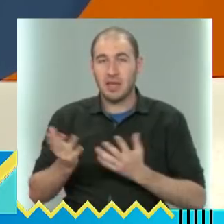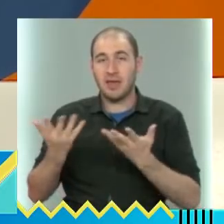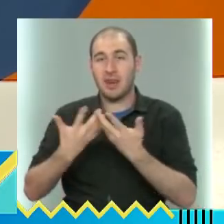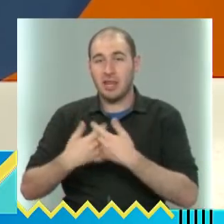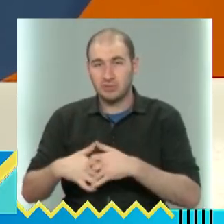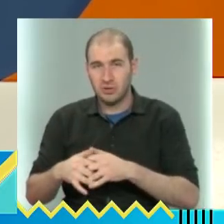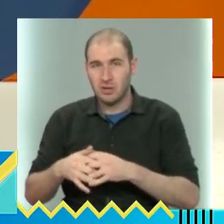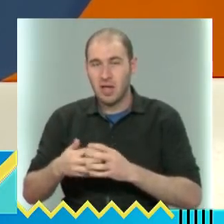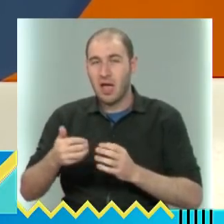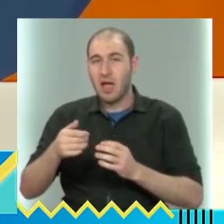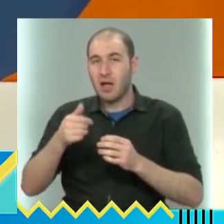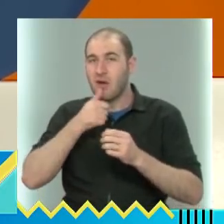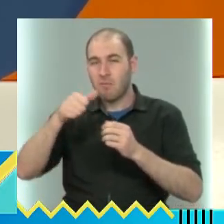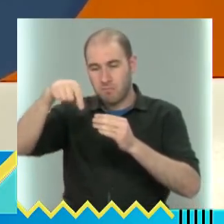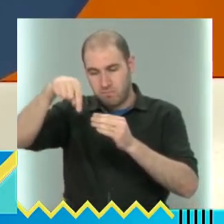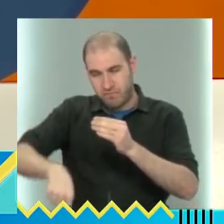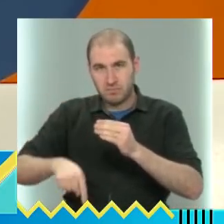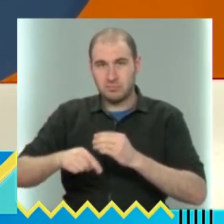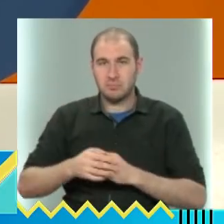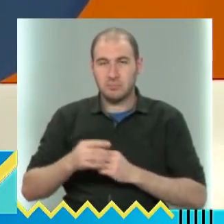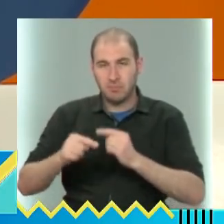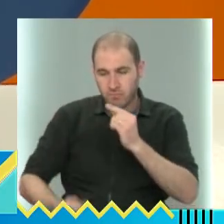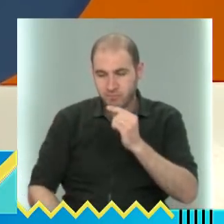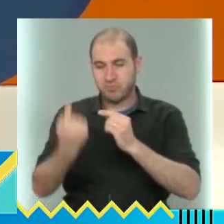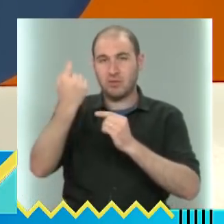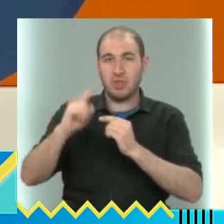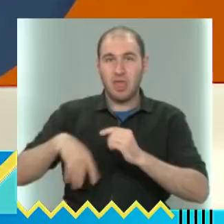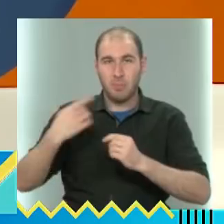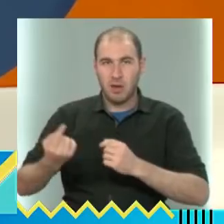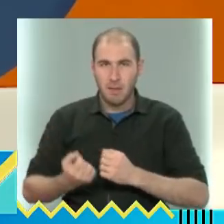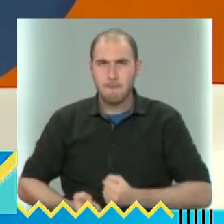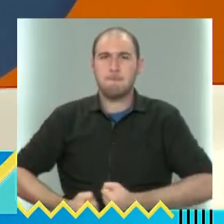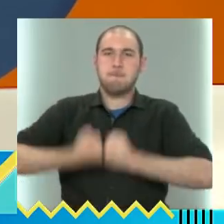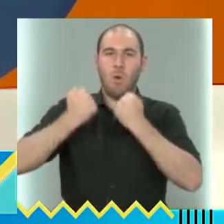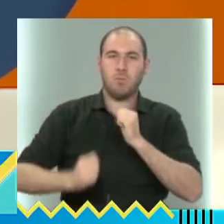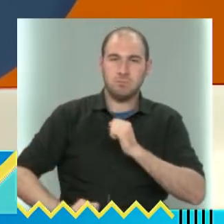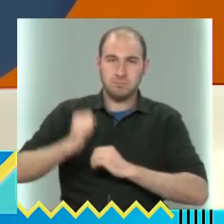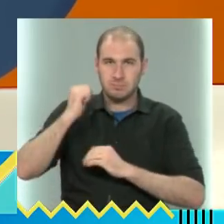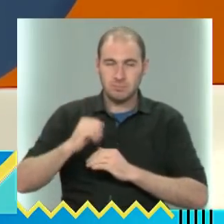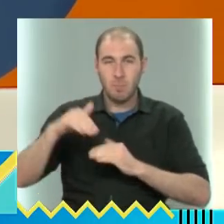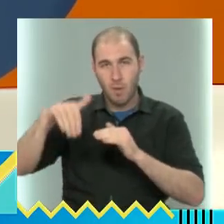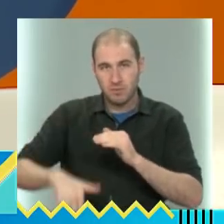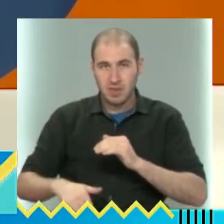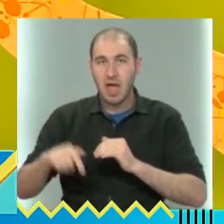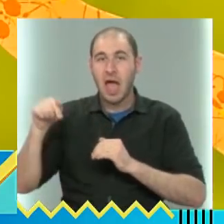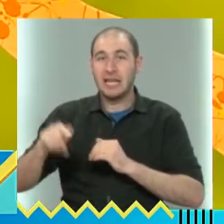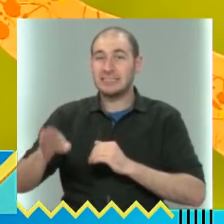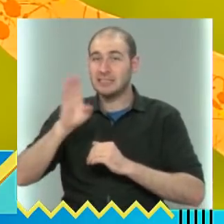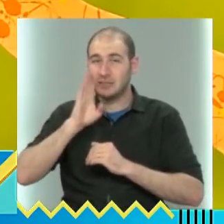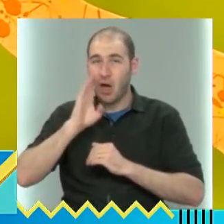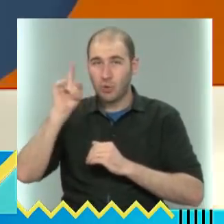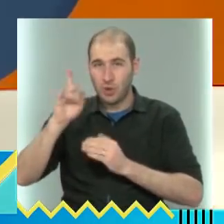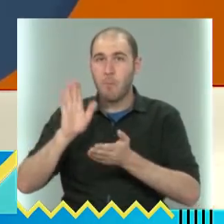relacionados con la inyección de los fluidos de retorno luego a altas presiones y profundidades, en los Estados Unidos